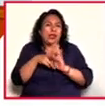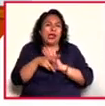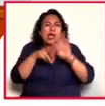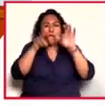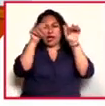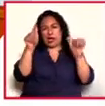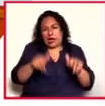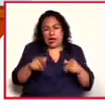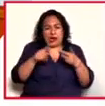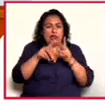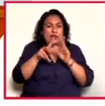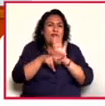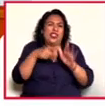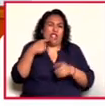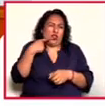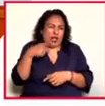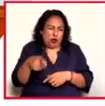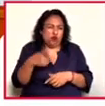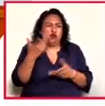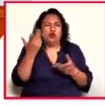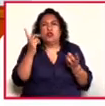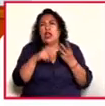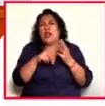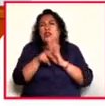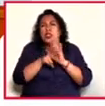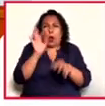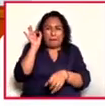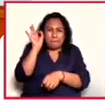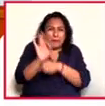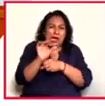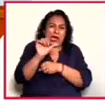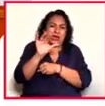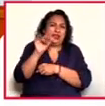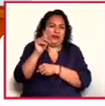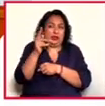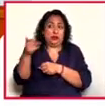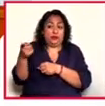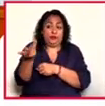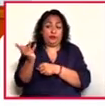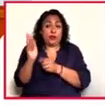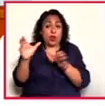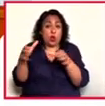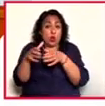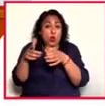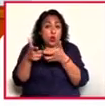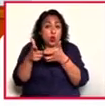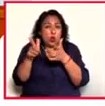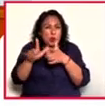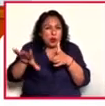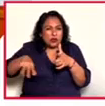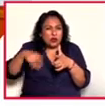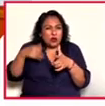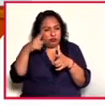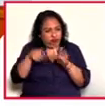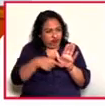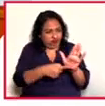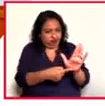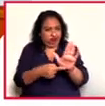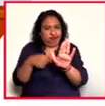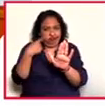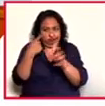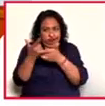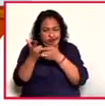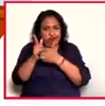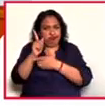video denuncia, video activista. Era un grupo que se esforzaba por darle visibilidad a grupos de mujeres